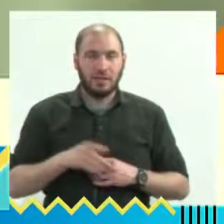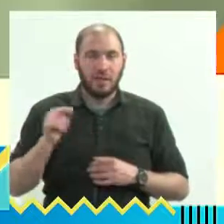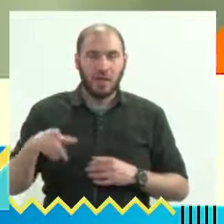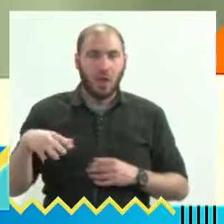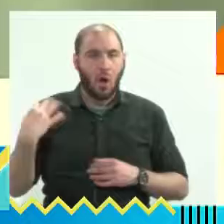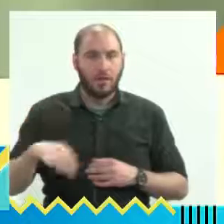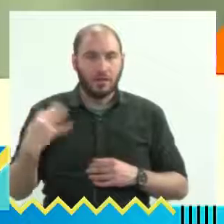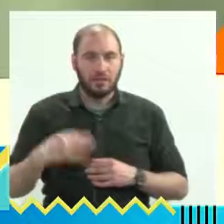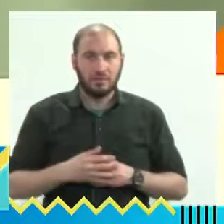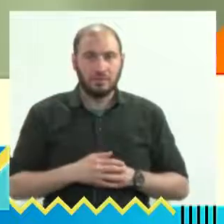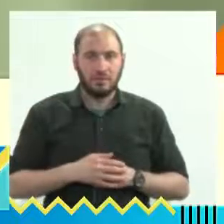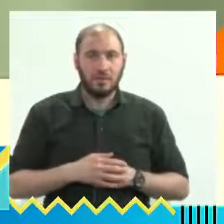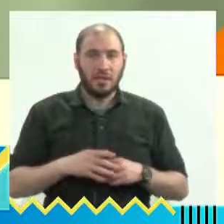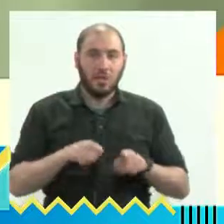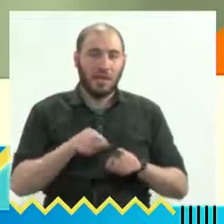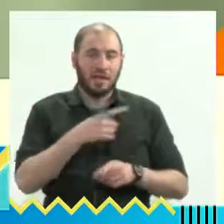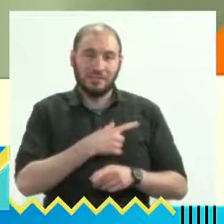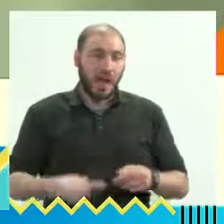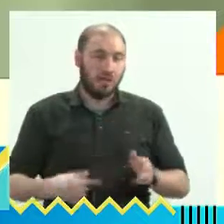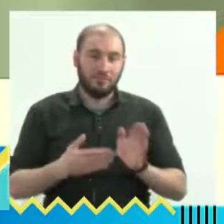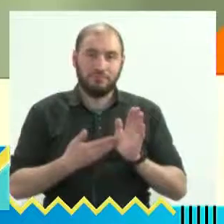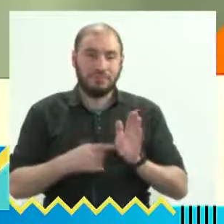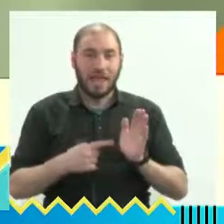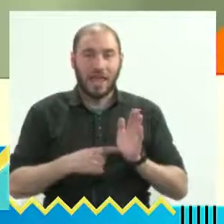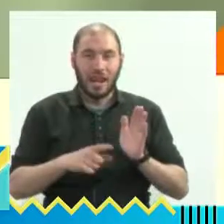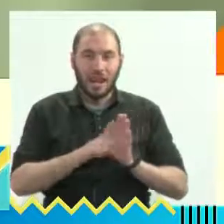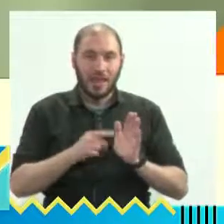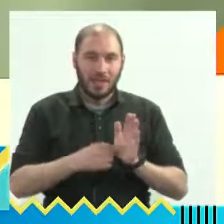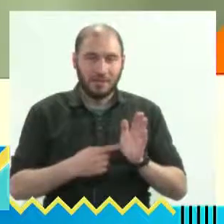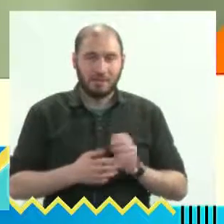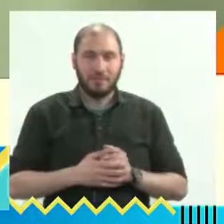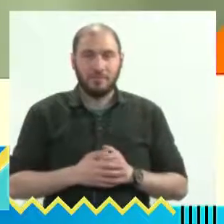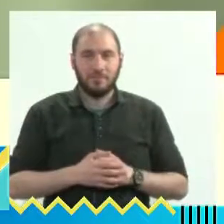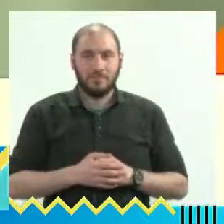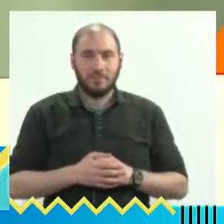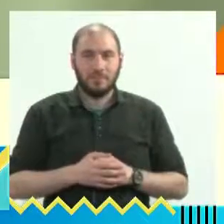tiene la obligación, como la tiene el Estado y lo está demostrando con esta ley que se va